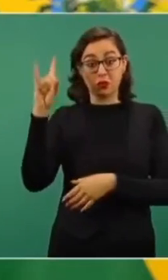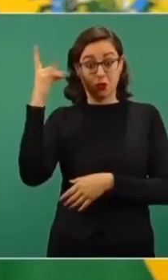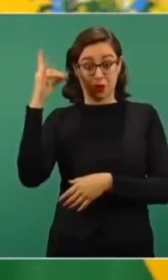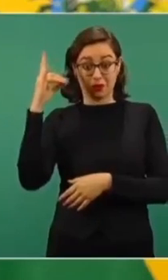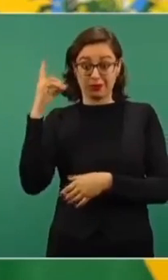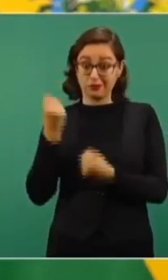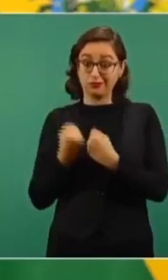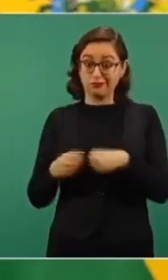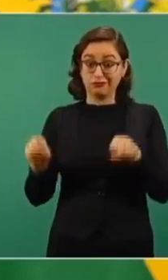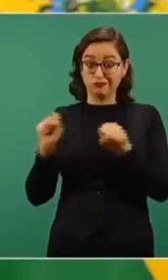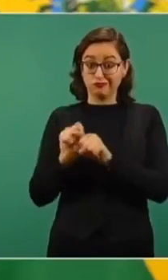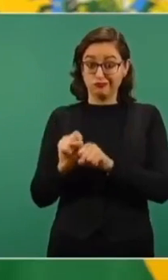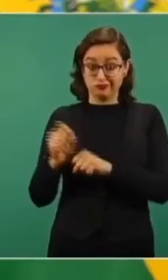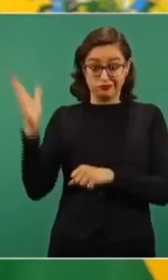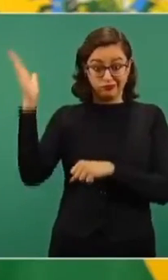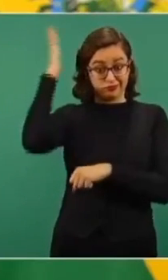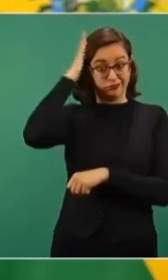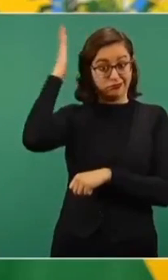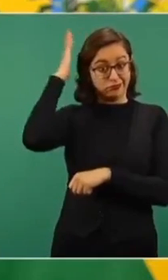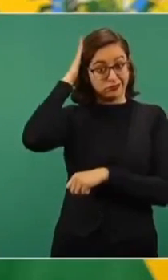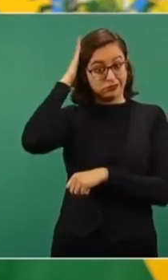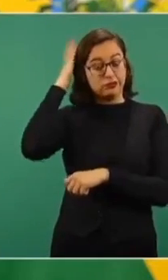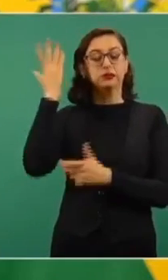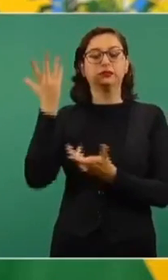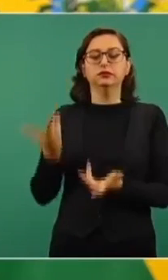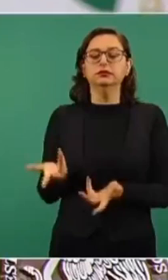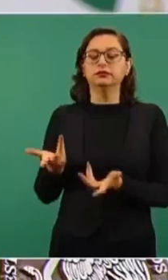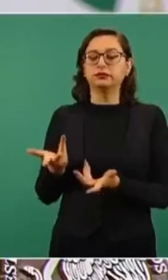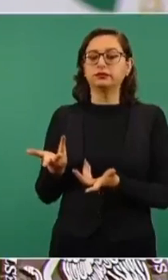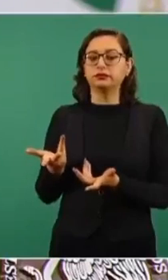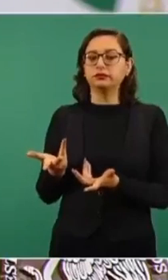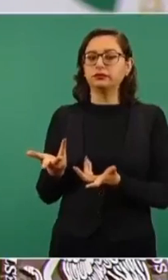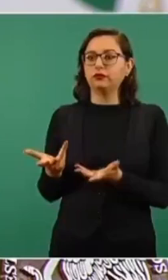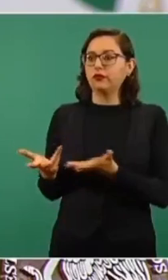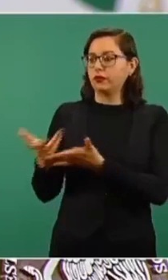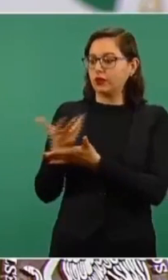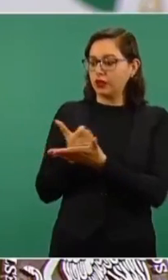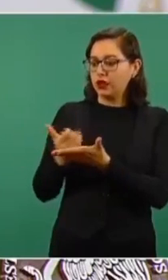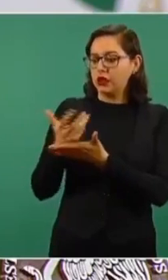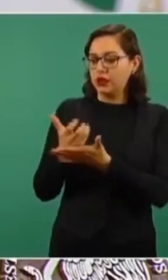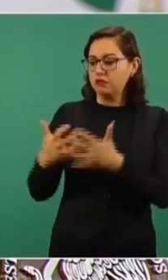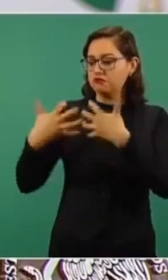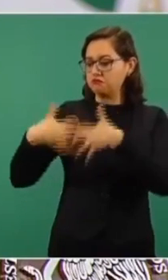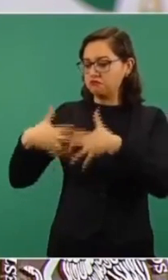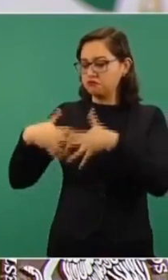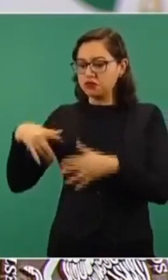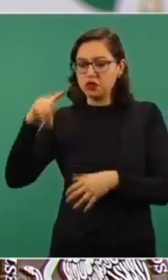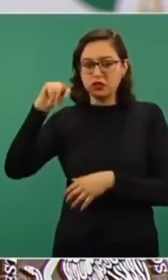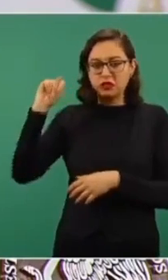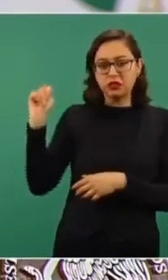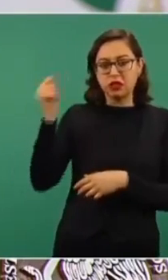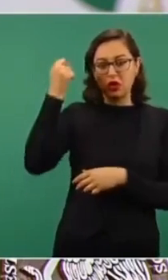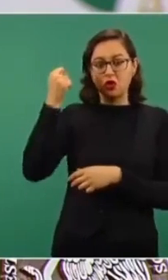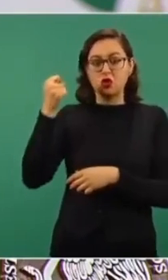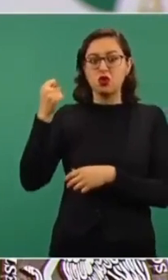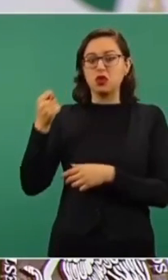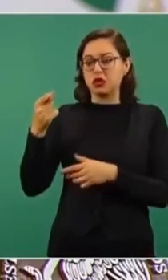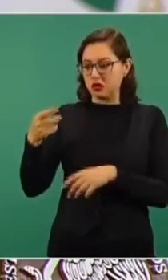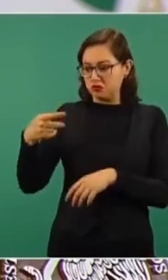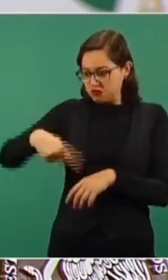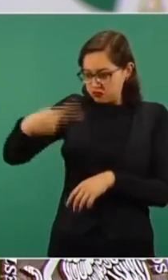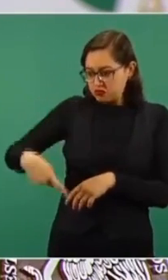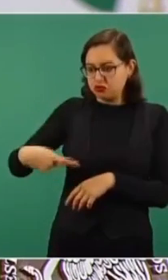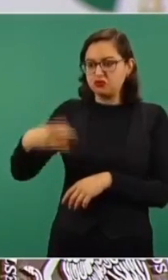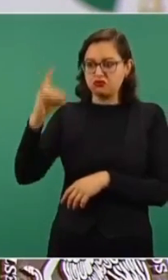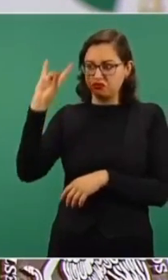mayoritario en esta empresa, íbamos a beneficiarnos de la planta, la tecnología y todo ello en Bolivia